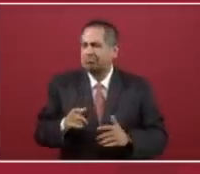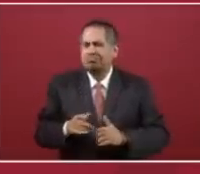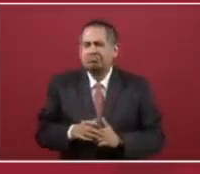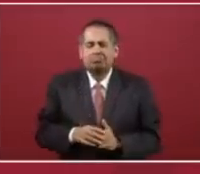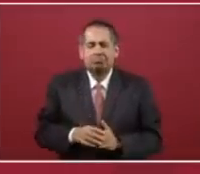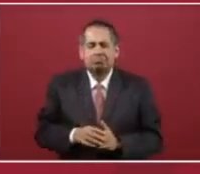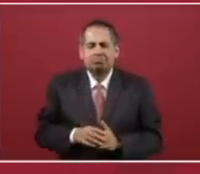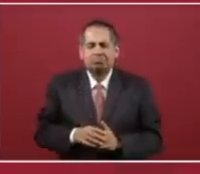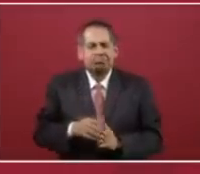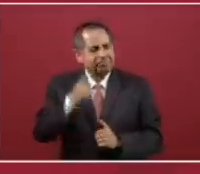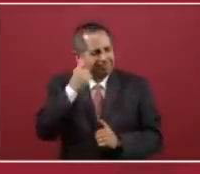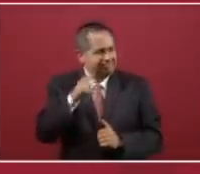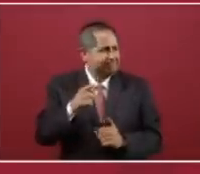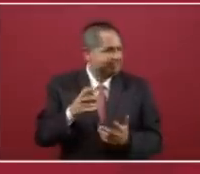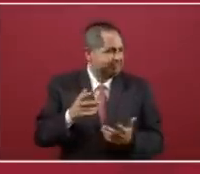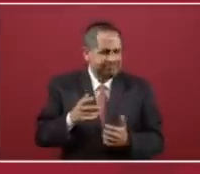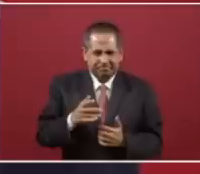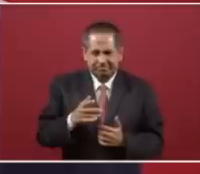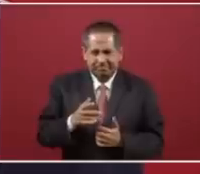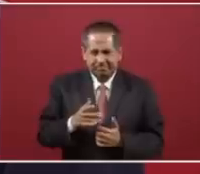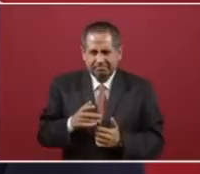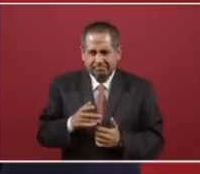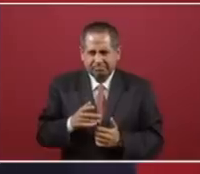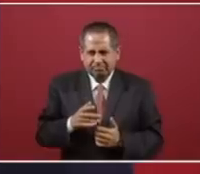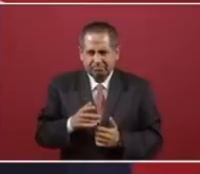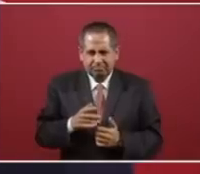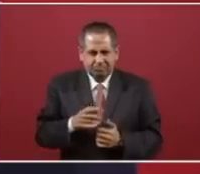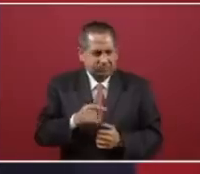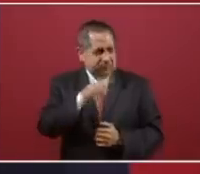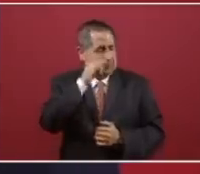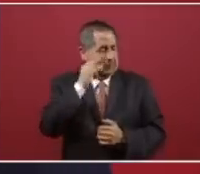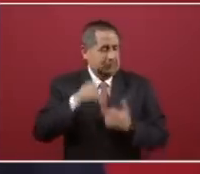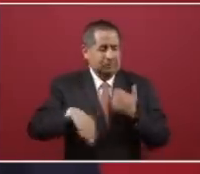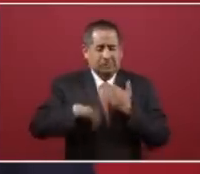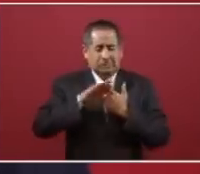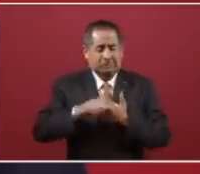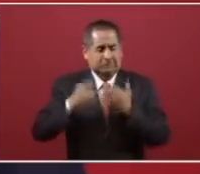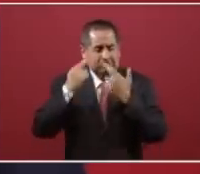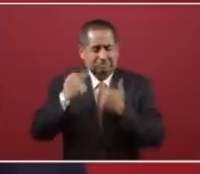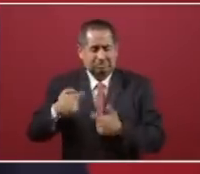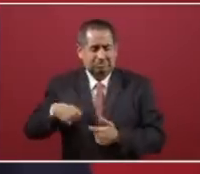se trate de un agravio a nosotros